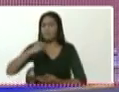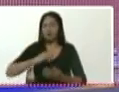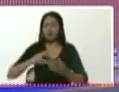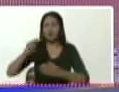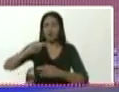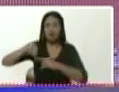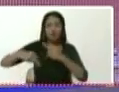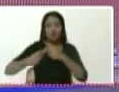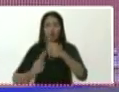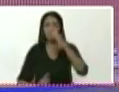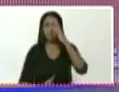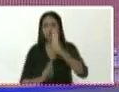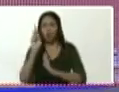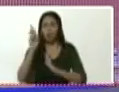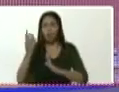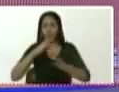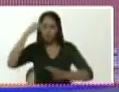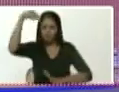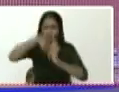nunca profundamente